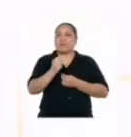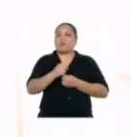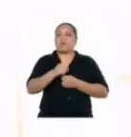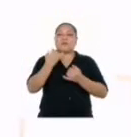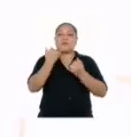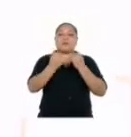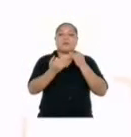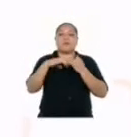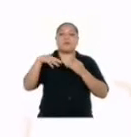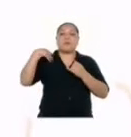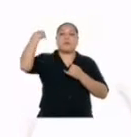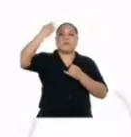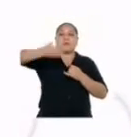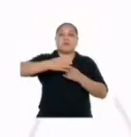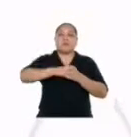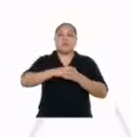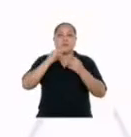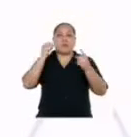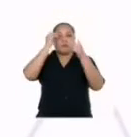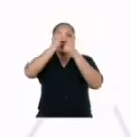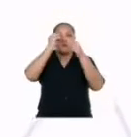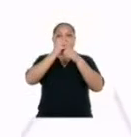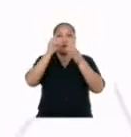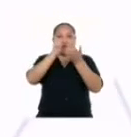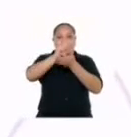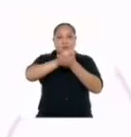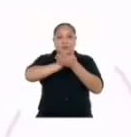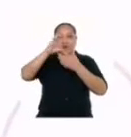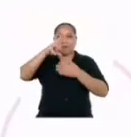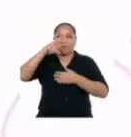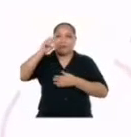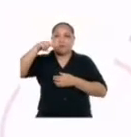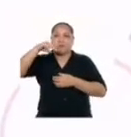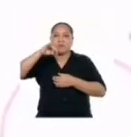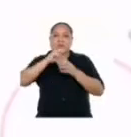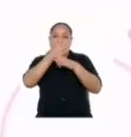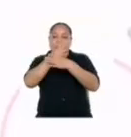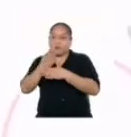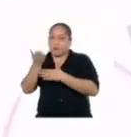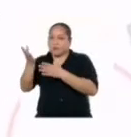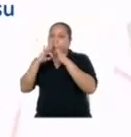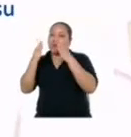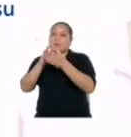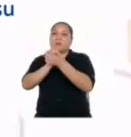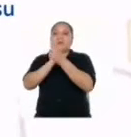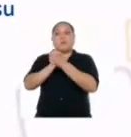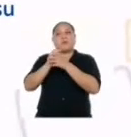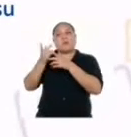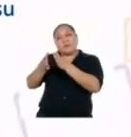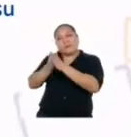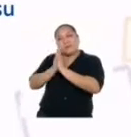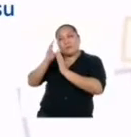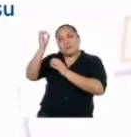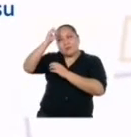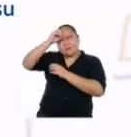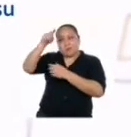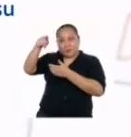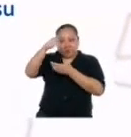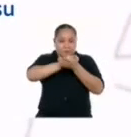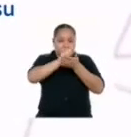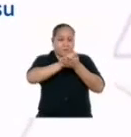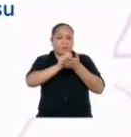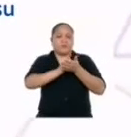programa. Escribe la crónica y compártela con familiares o amistades. Pídele su opinión sobre tu